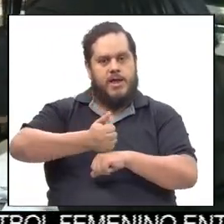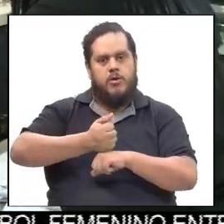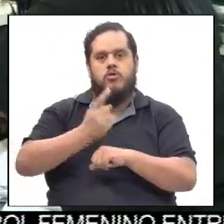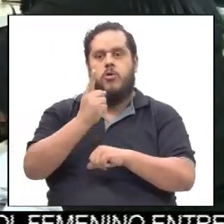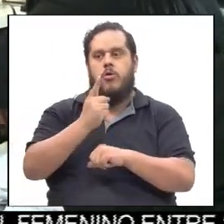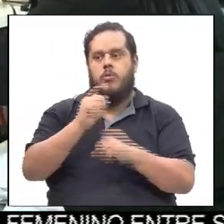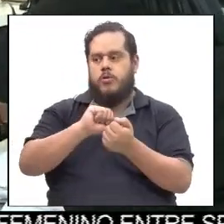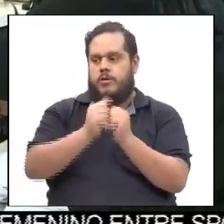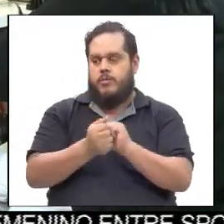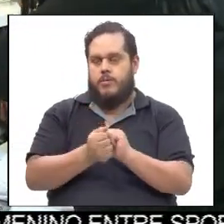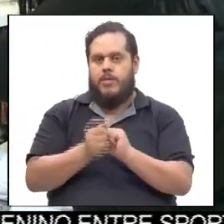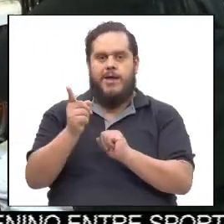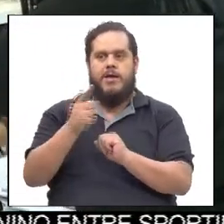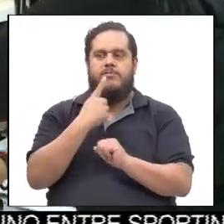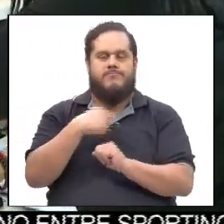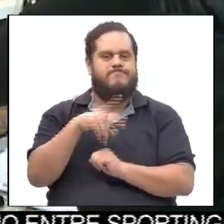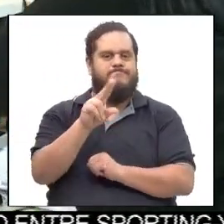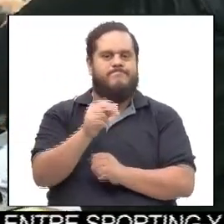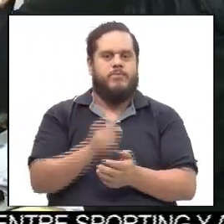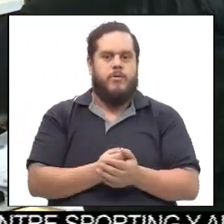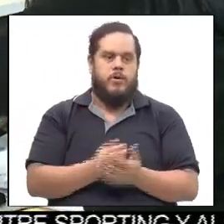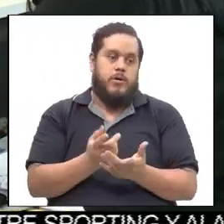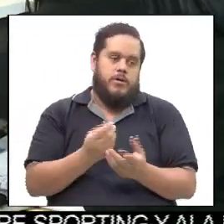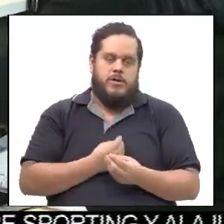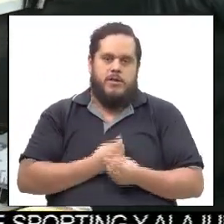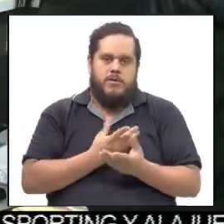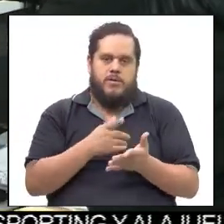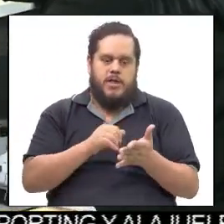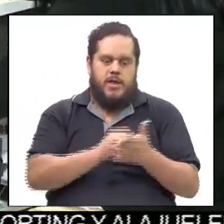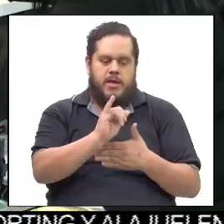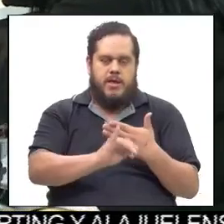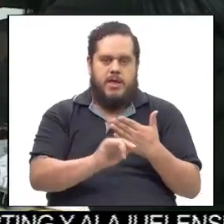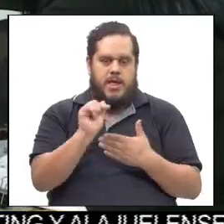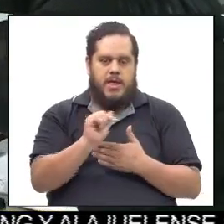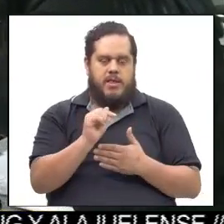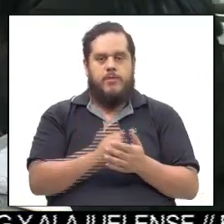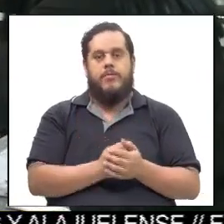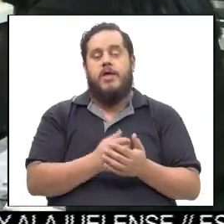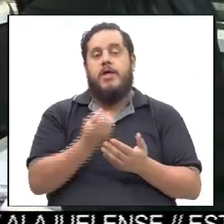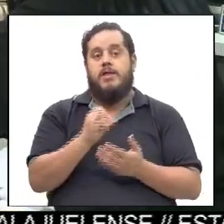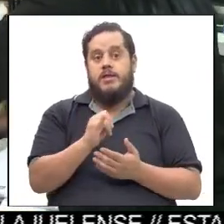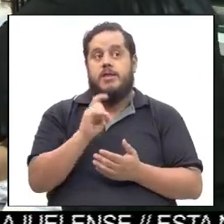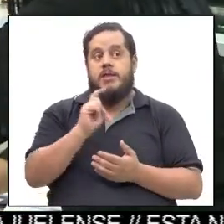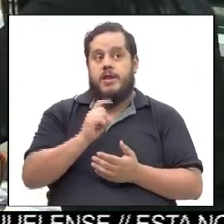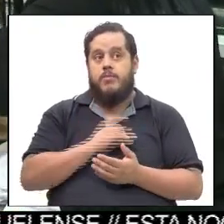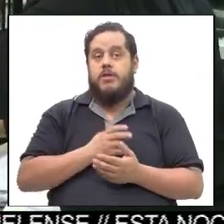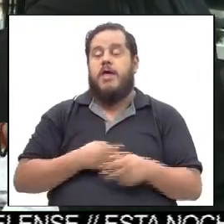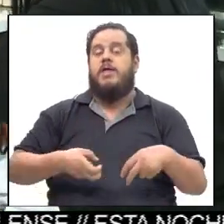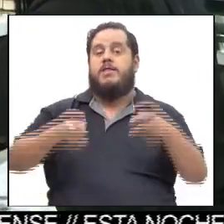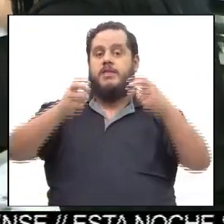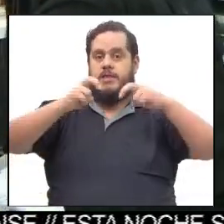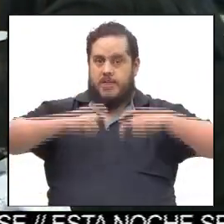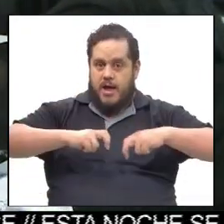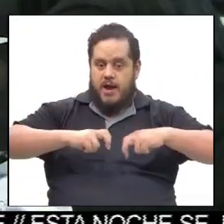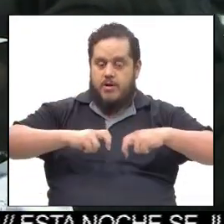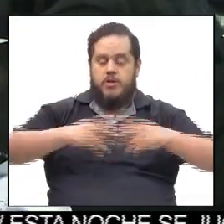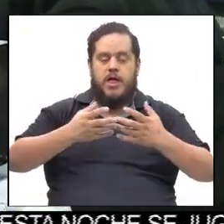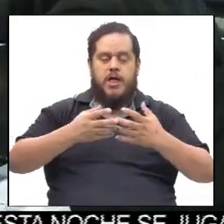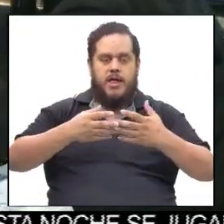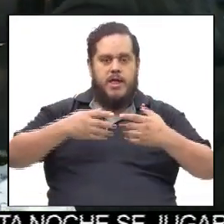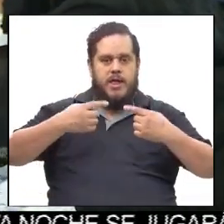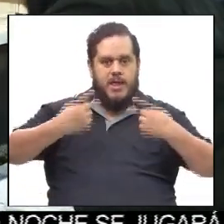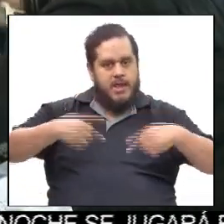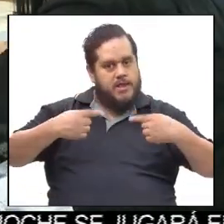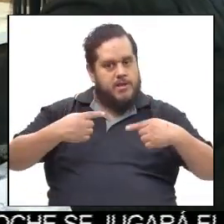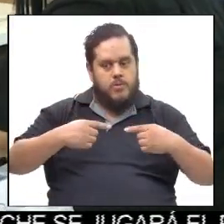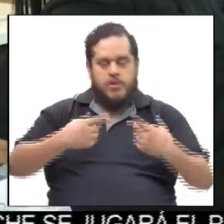reforma y ellos la avalaron. Está expresada en este proyecto de ley. Si tenemos que sentarnos y discutir cómo tratar de calzar eso